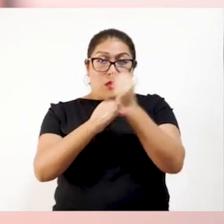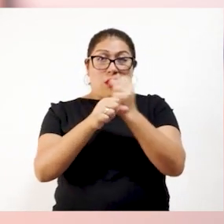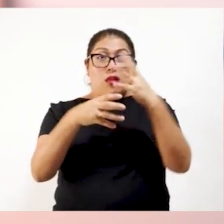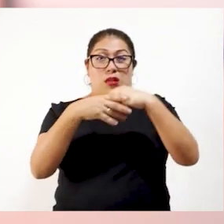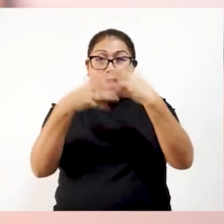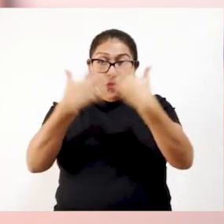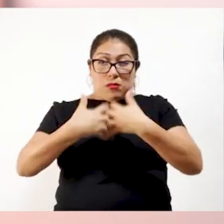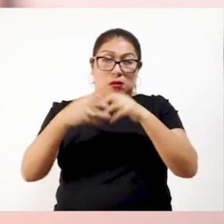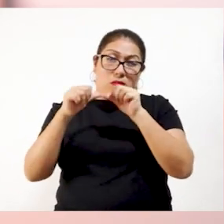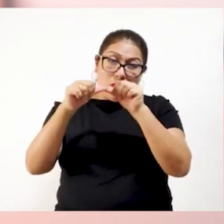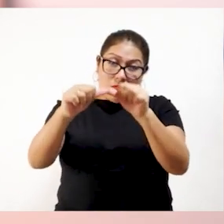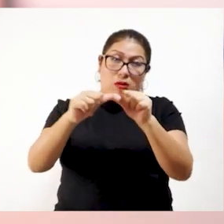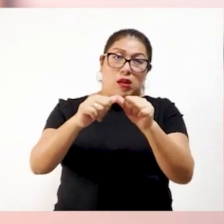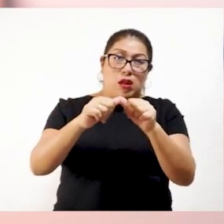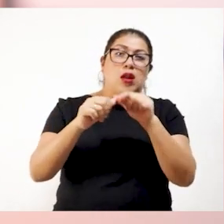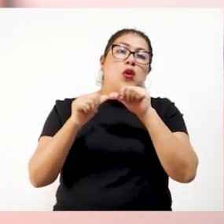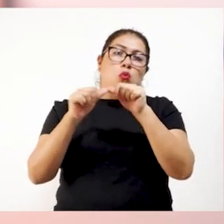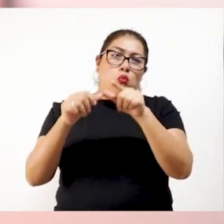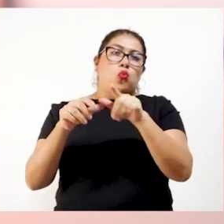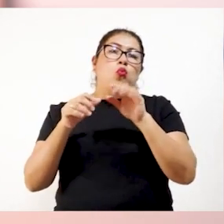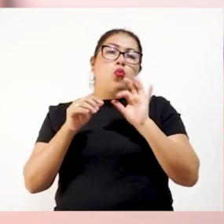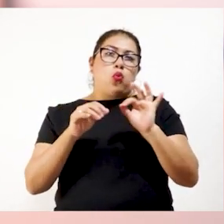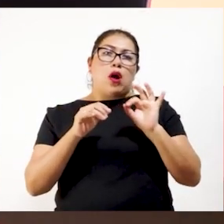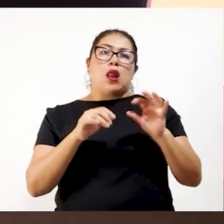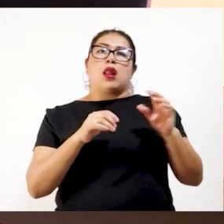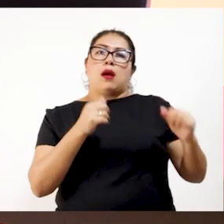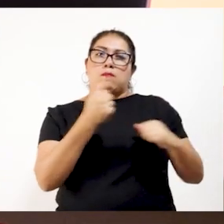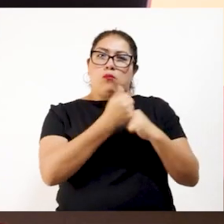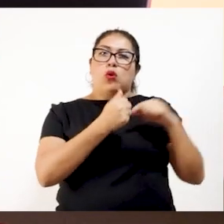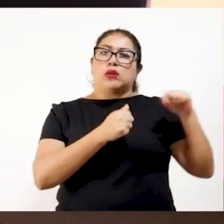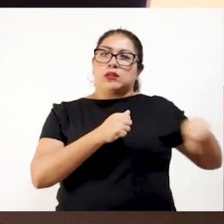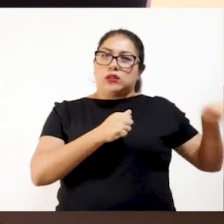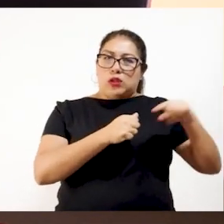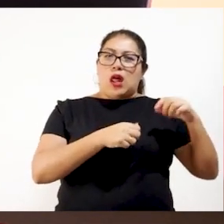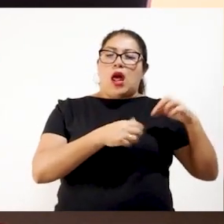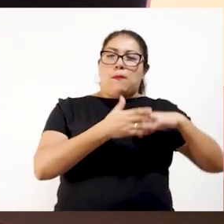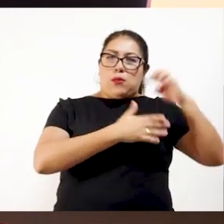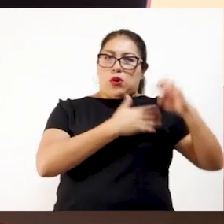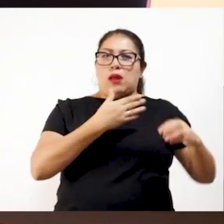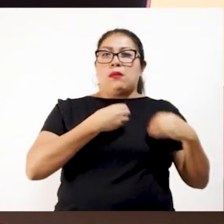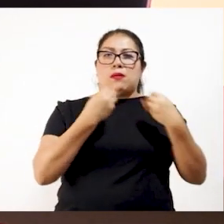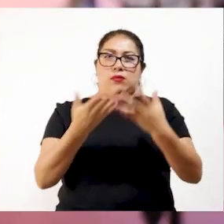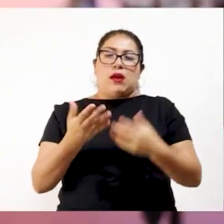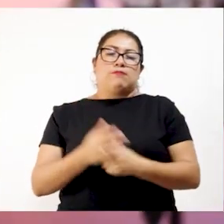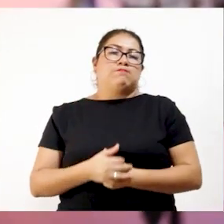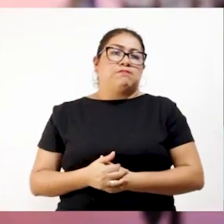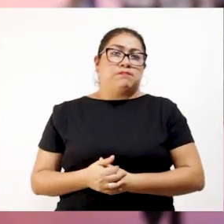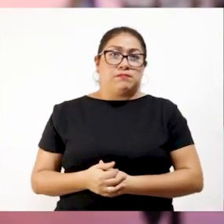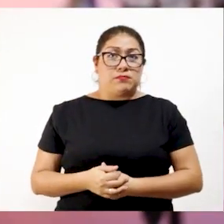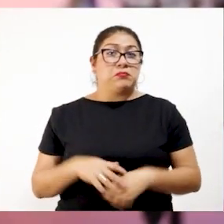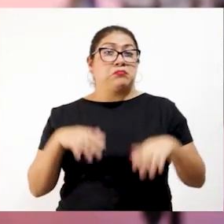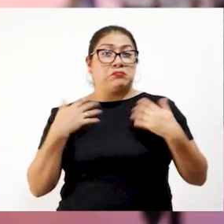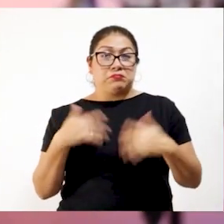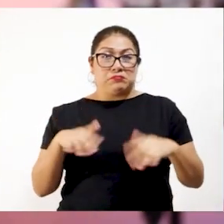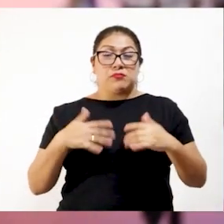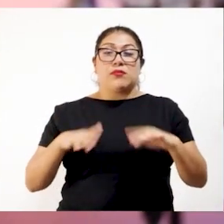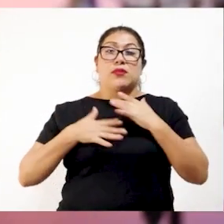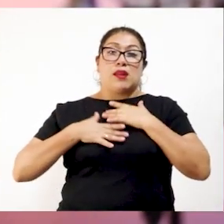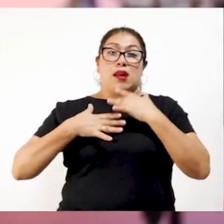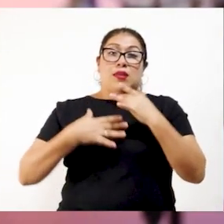empleo se puede contar con el programa pues para cualquiera. Con el soporte que le da. Realmente